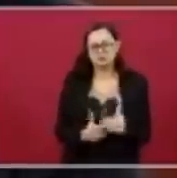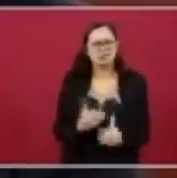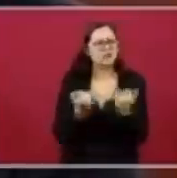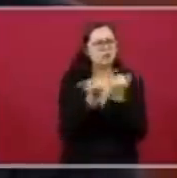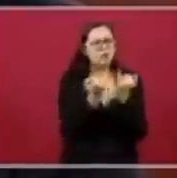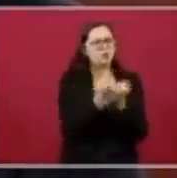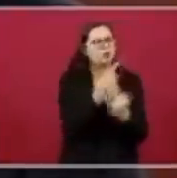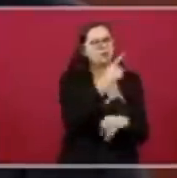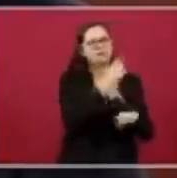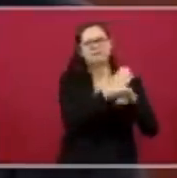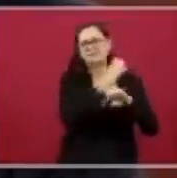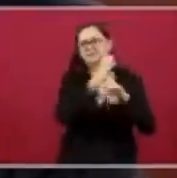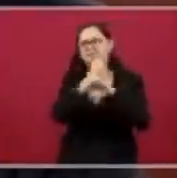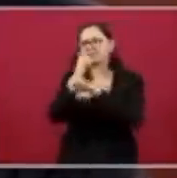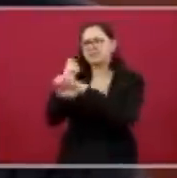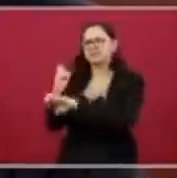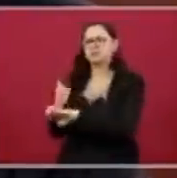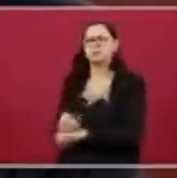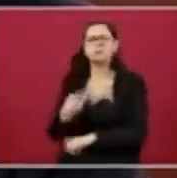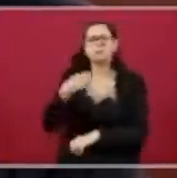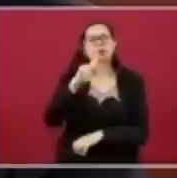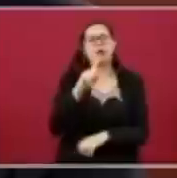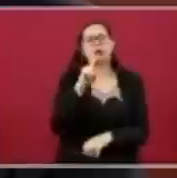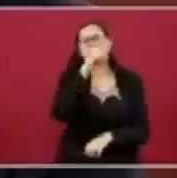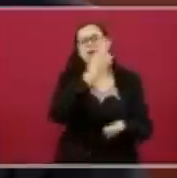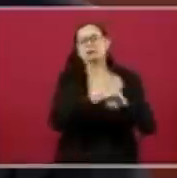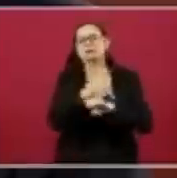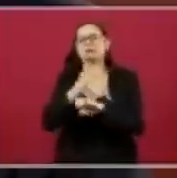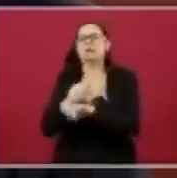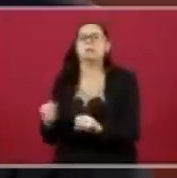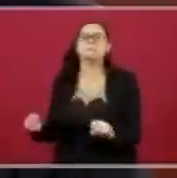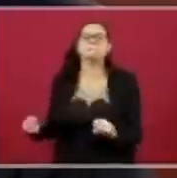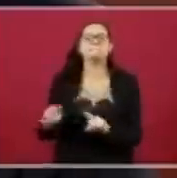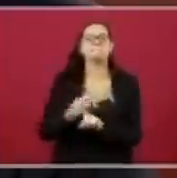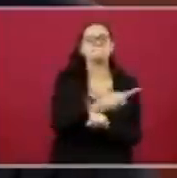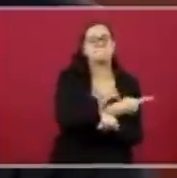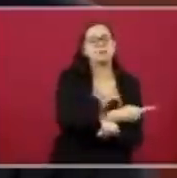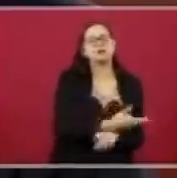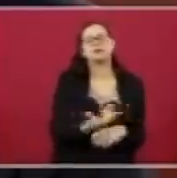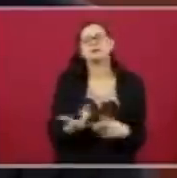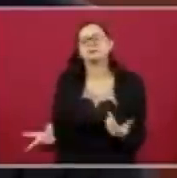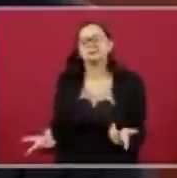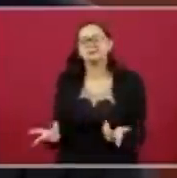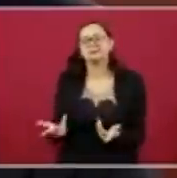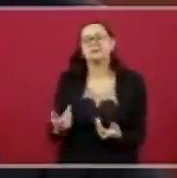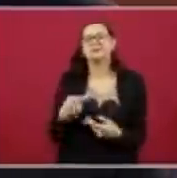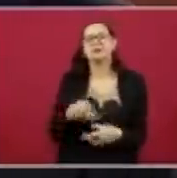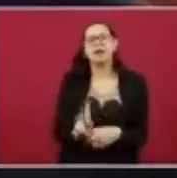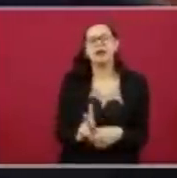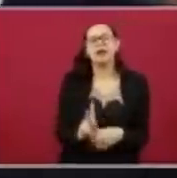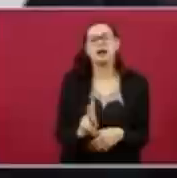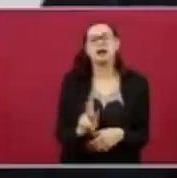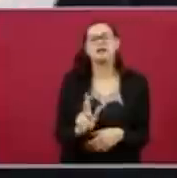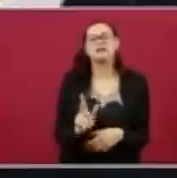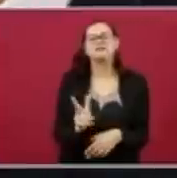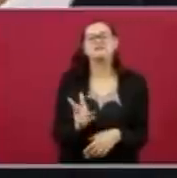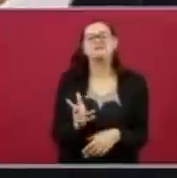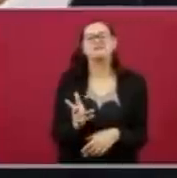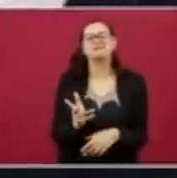estados, pero le dan la vuelta. ¿Sí? Entonces, que ayude